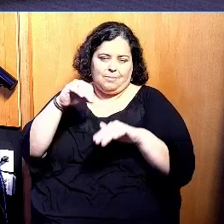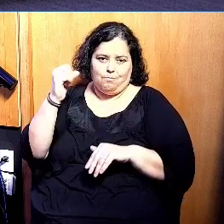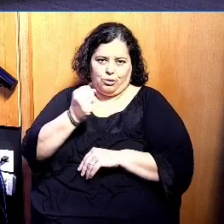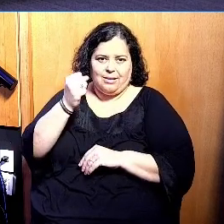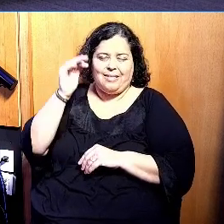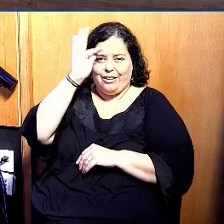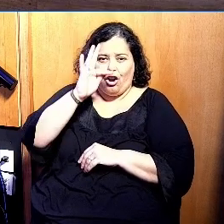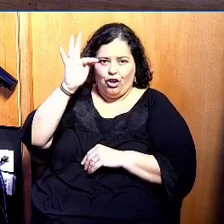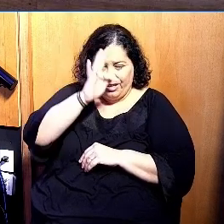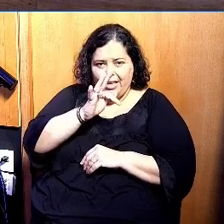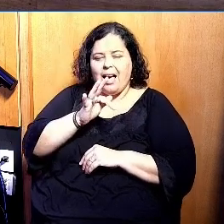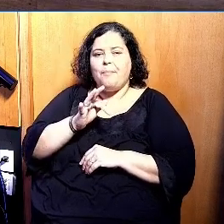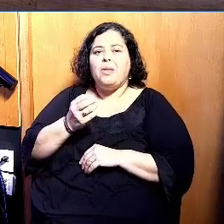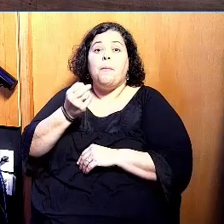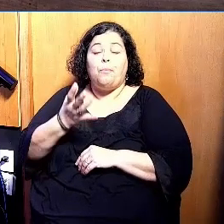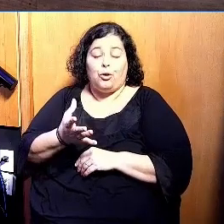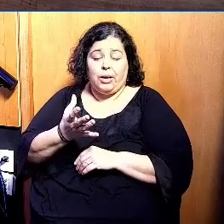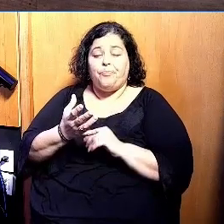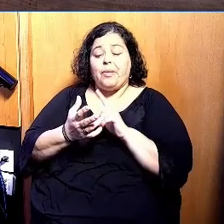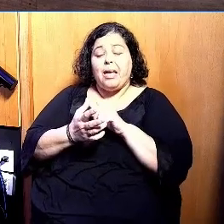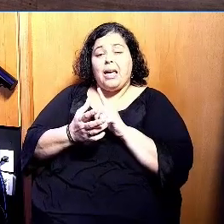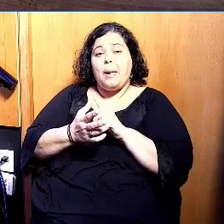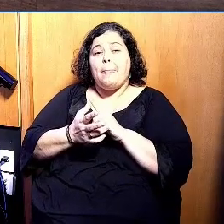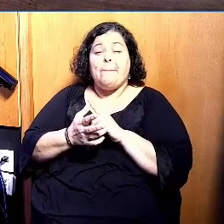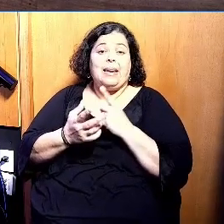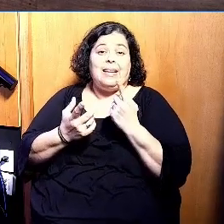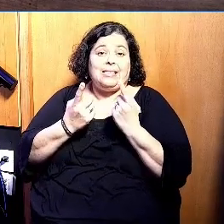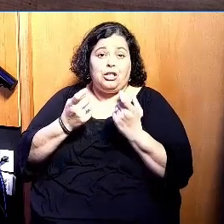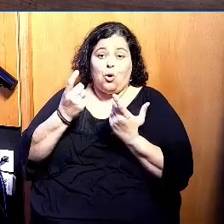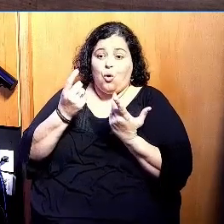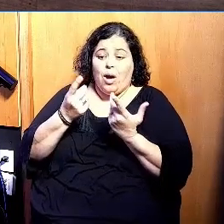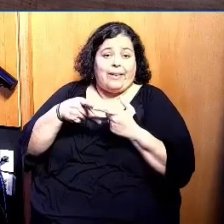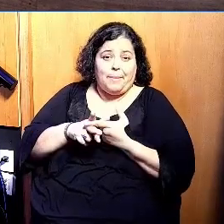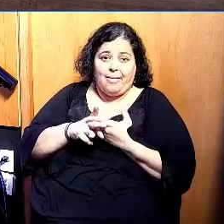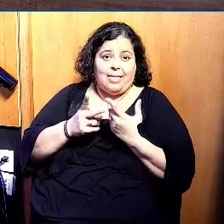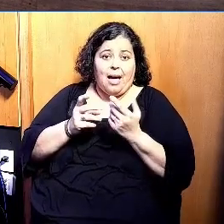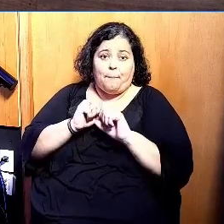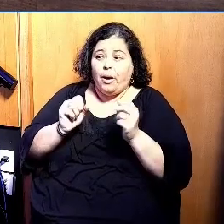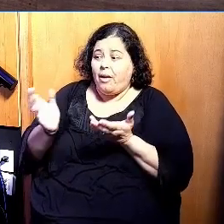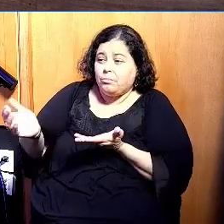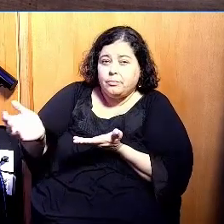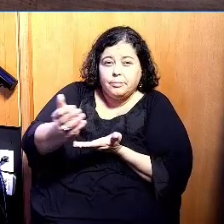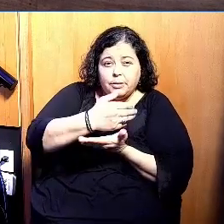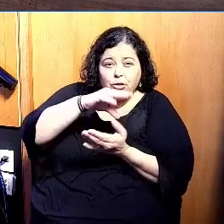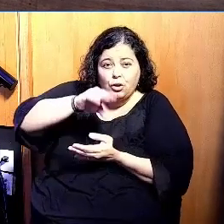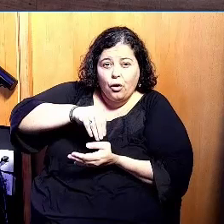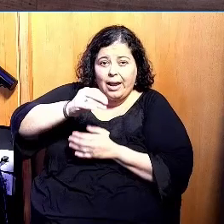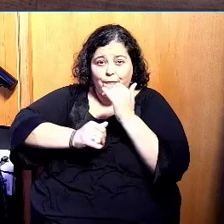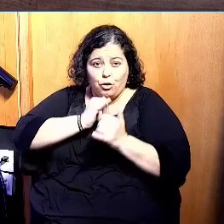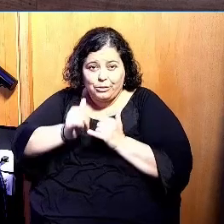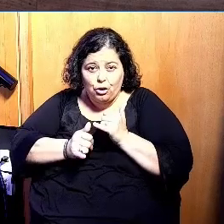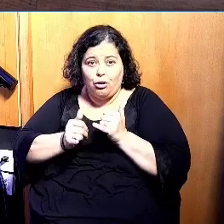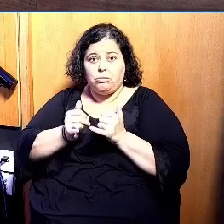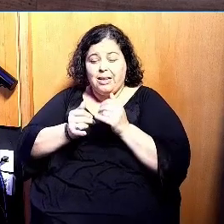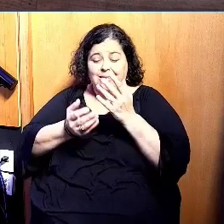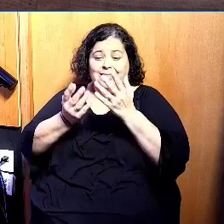organización. Tecnología, porque si no tengo una herramienta que me ayude a recolectar la información, explotarla y poderla